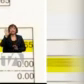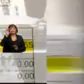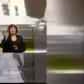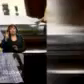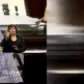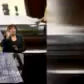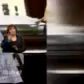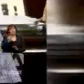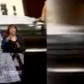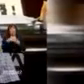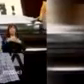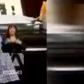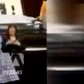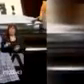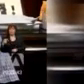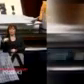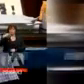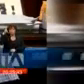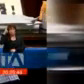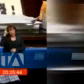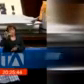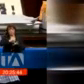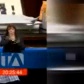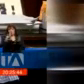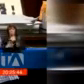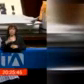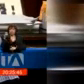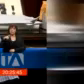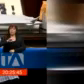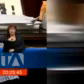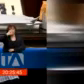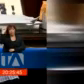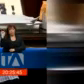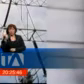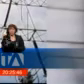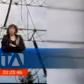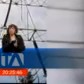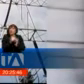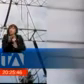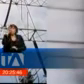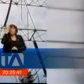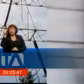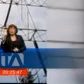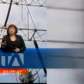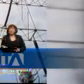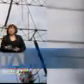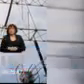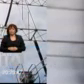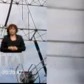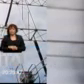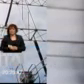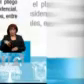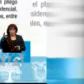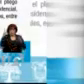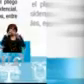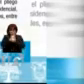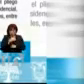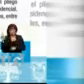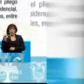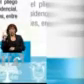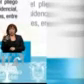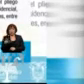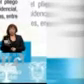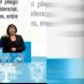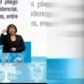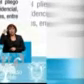$79.24. Y yo creo que la ciudadanía tiene derecho a saber por qué razón han subido esos valores. Este mismo lunes por la noche, tras los reclamos, el gobierno